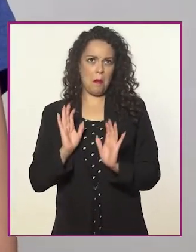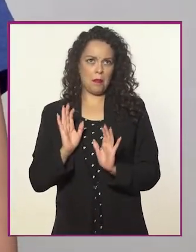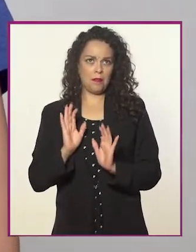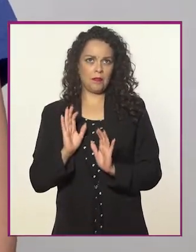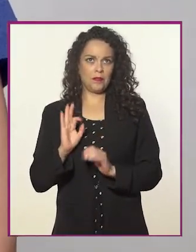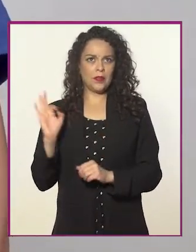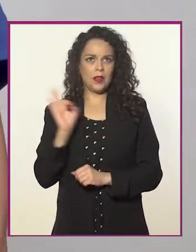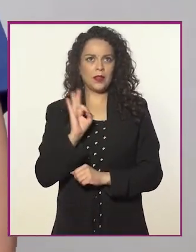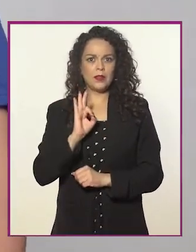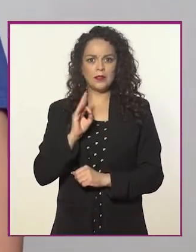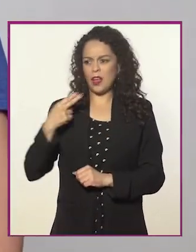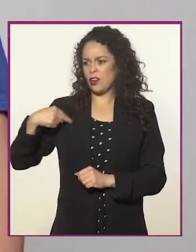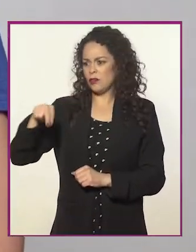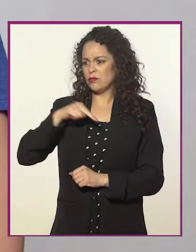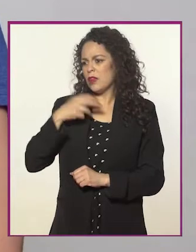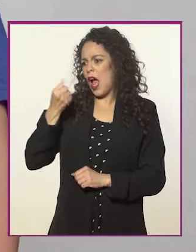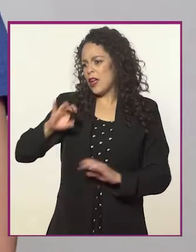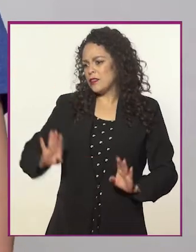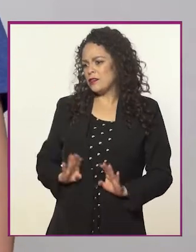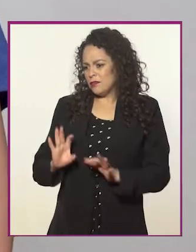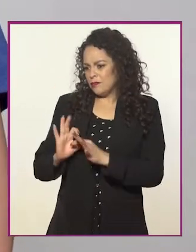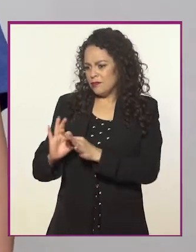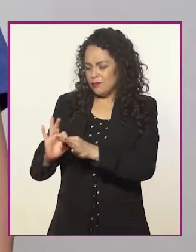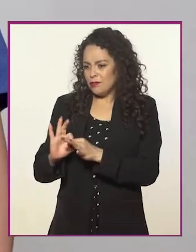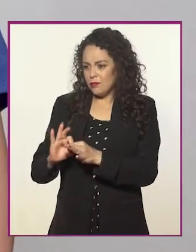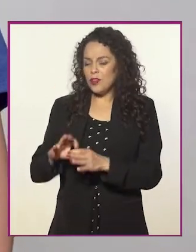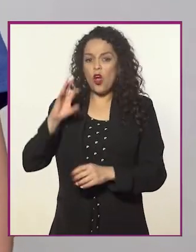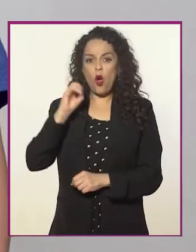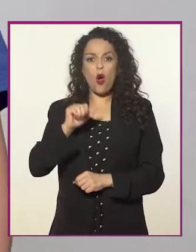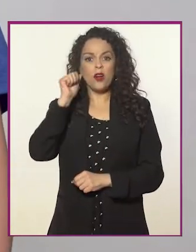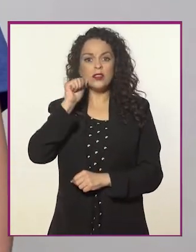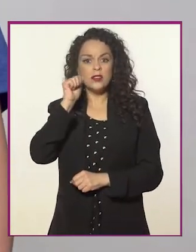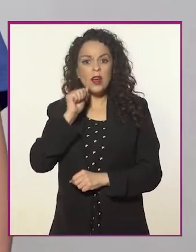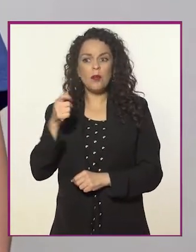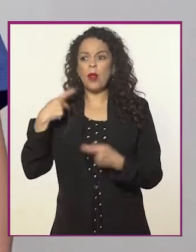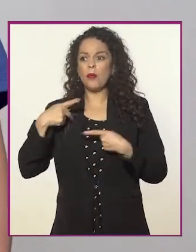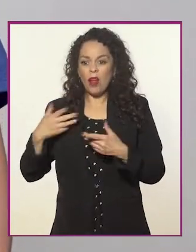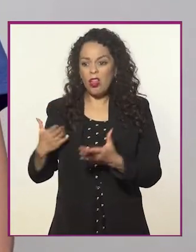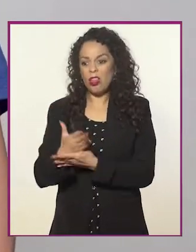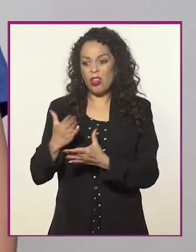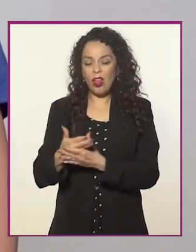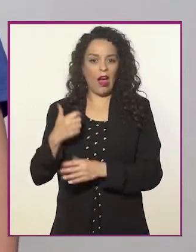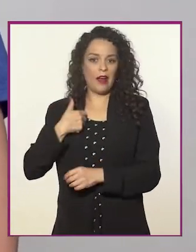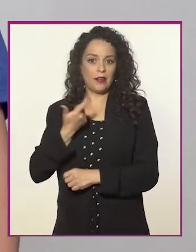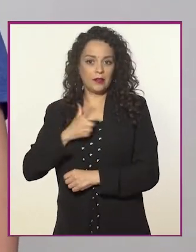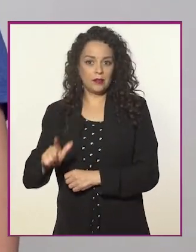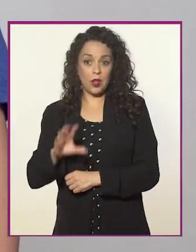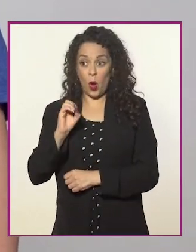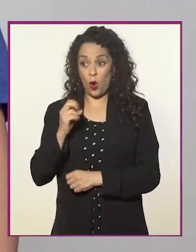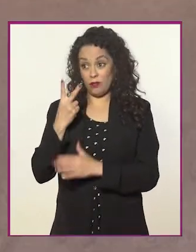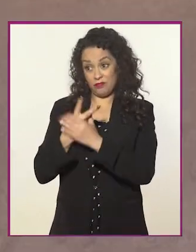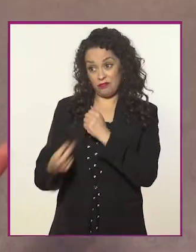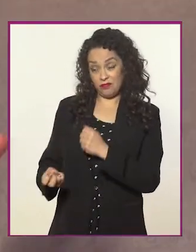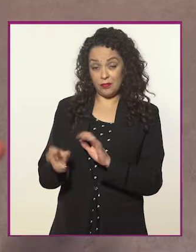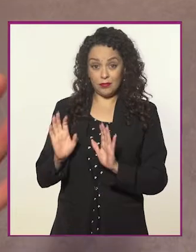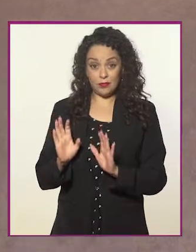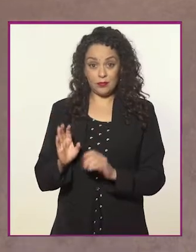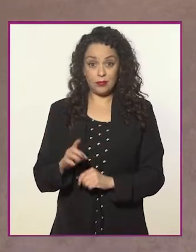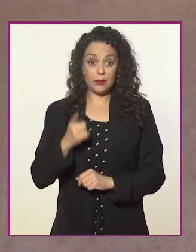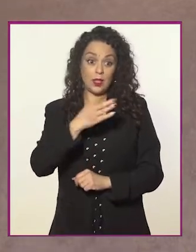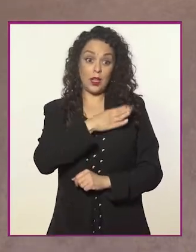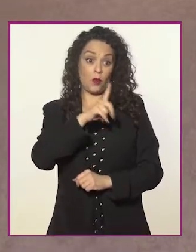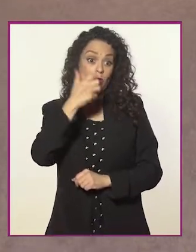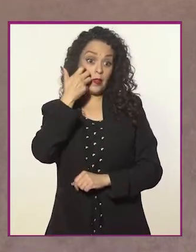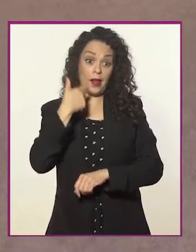en común, algo de nosotras. O porque no siempre queremos que la gente se meta en nuestros asuntos. O ambas. Lo bueno es que querías